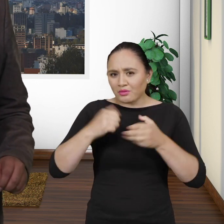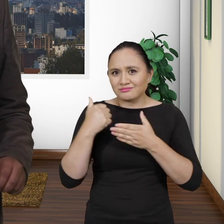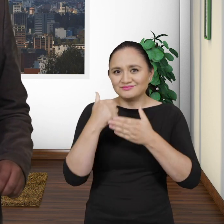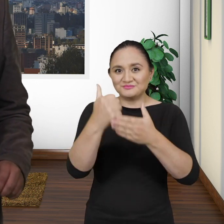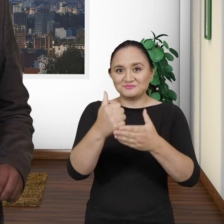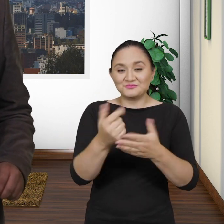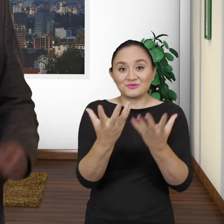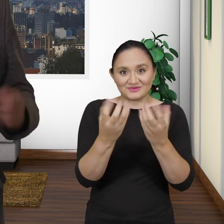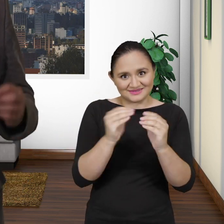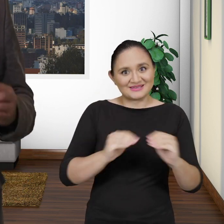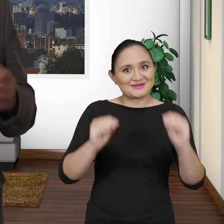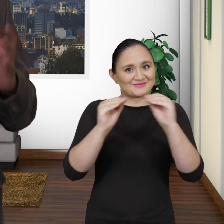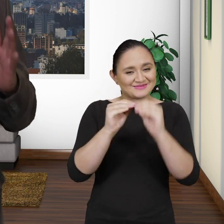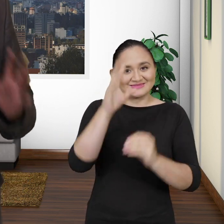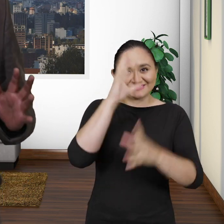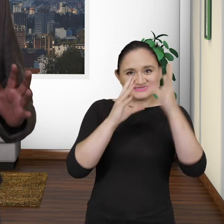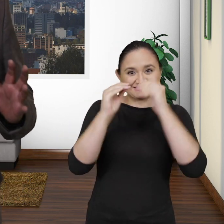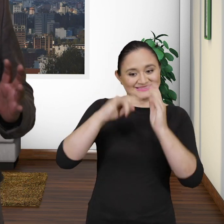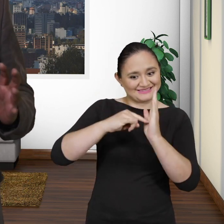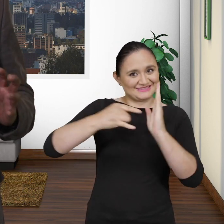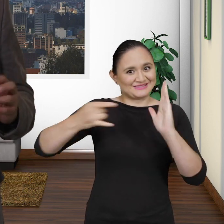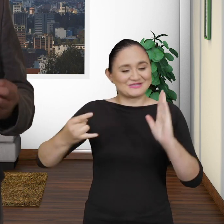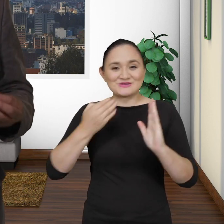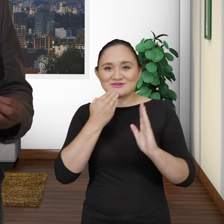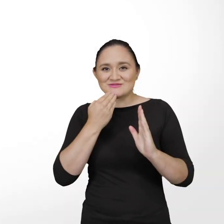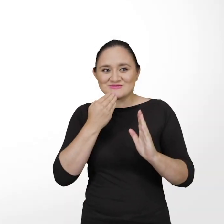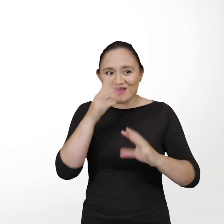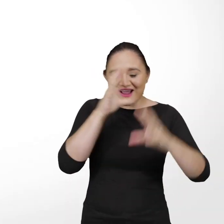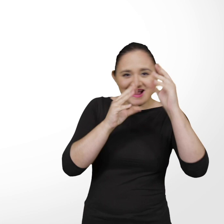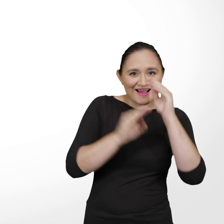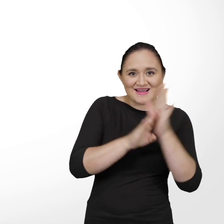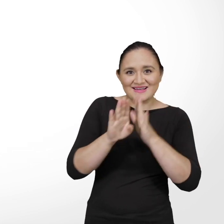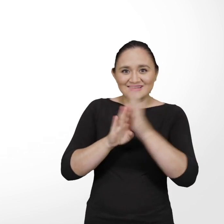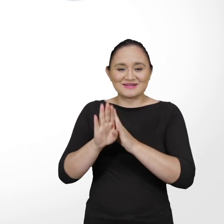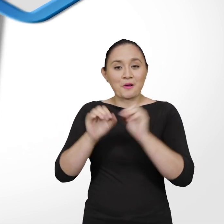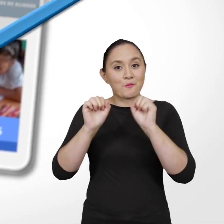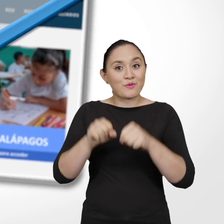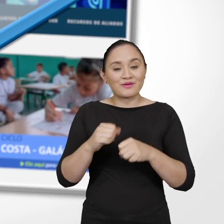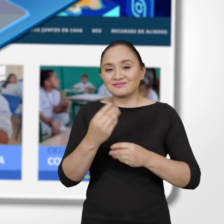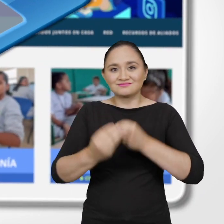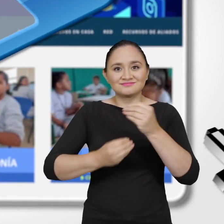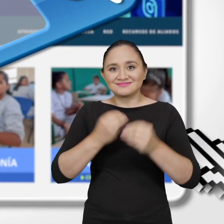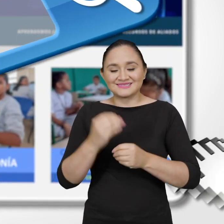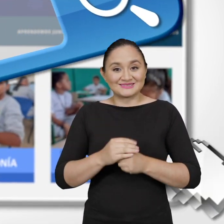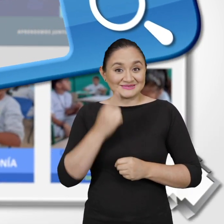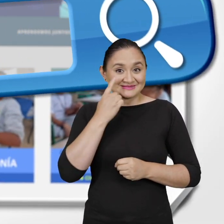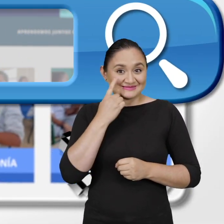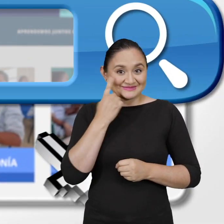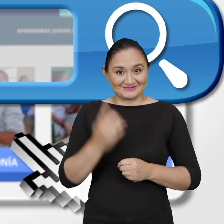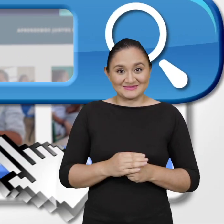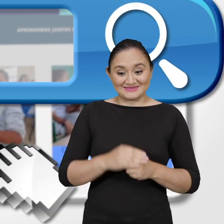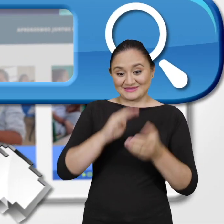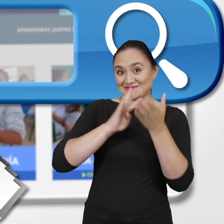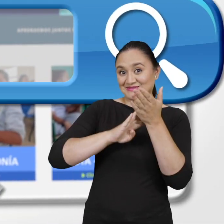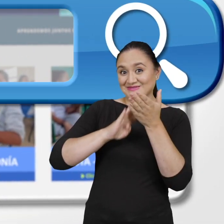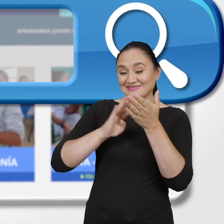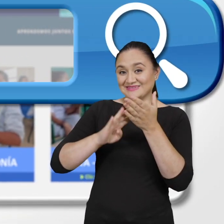deseas conocer más sobre la tecnología como medio para mejorar el aprendizaje, no dudes de recurrir a la